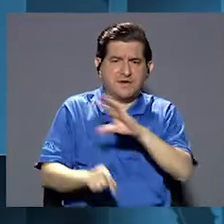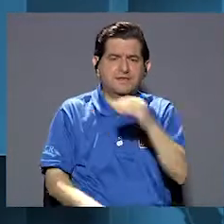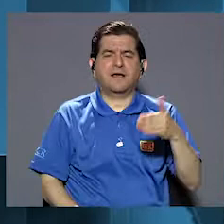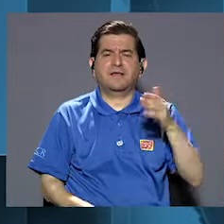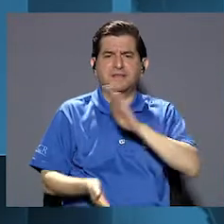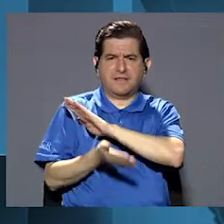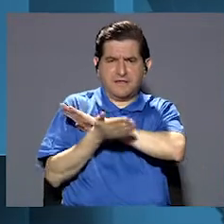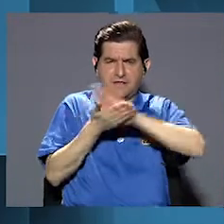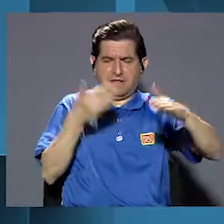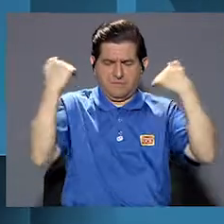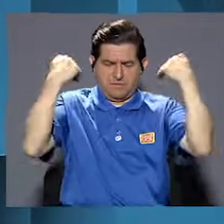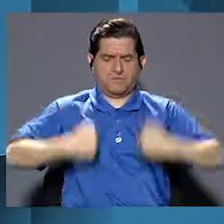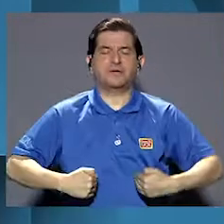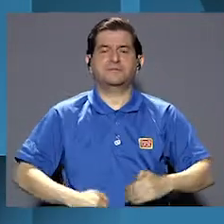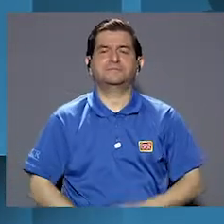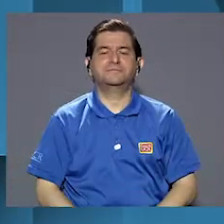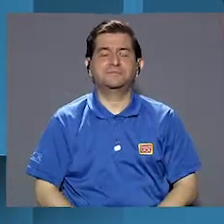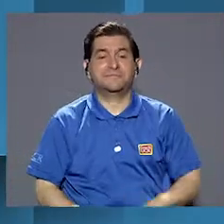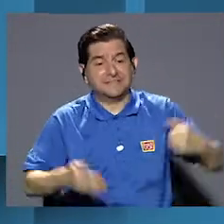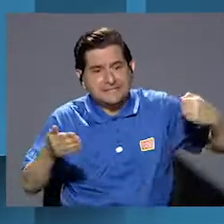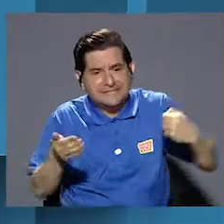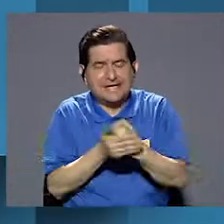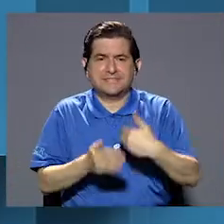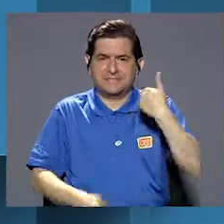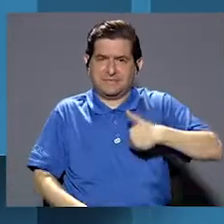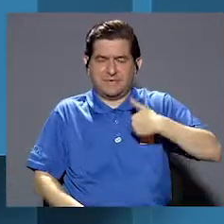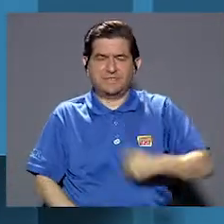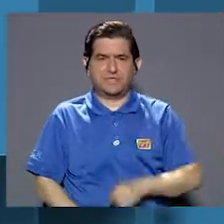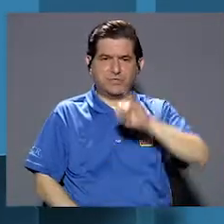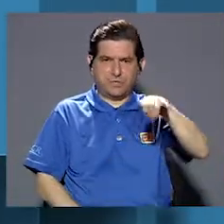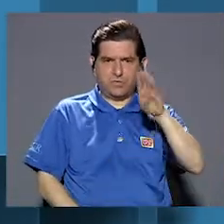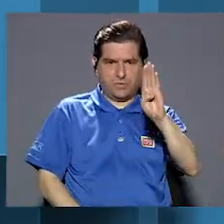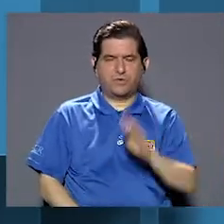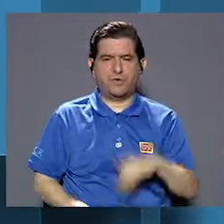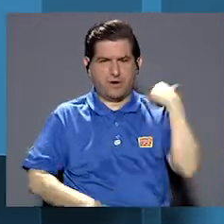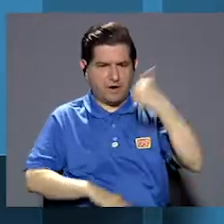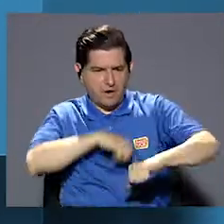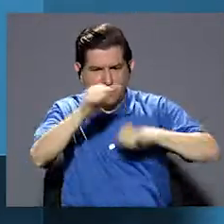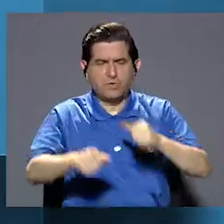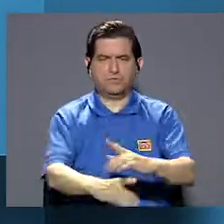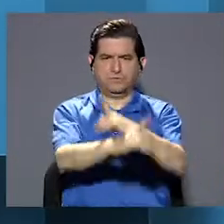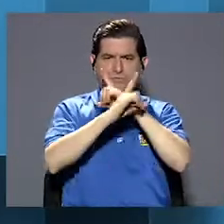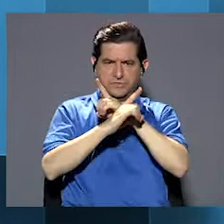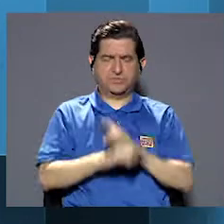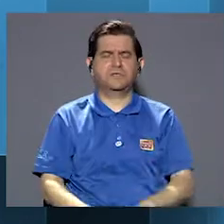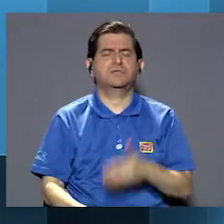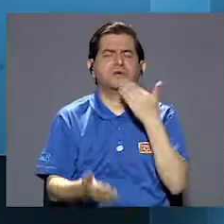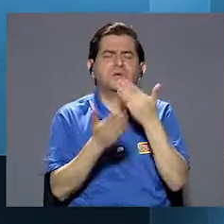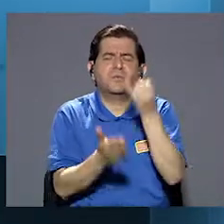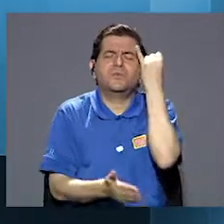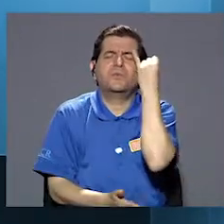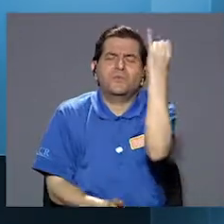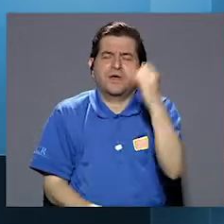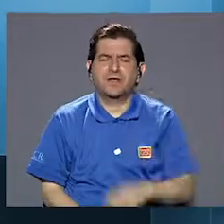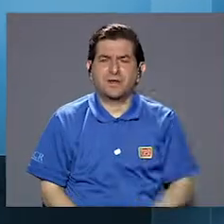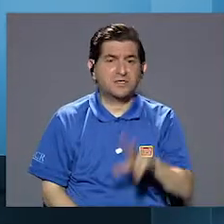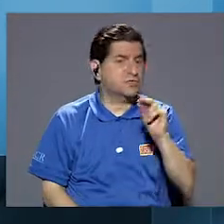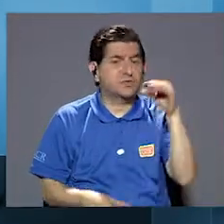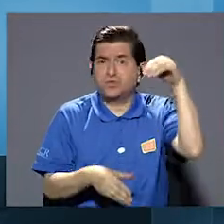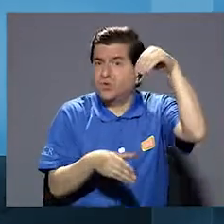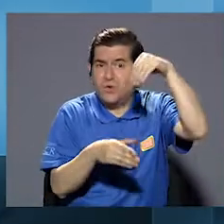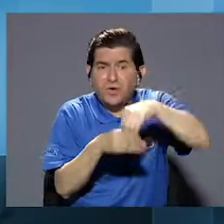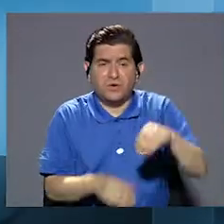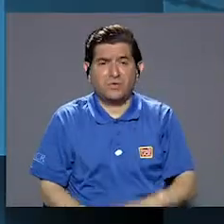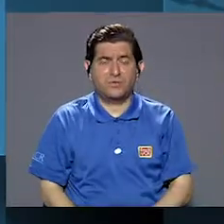y la decencia humana. Lástima que el señor Bolton, en su cruzada por defender tan nobles ideales, no